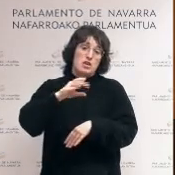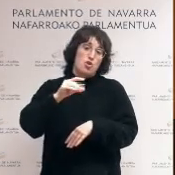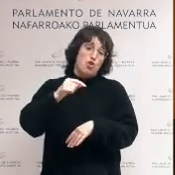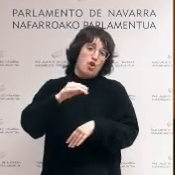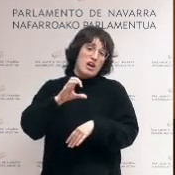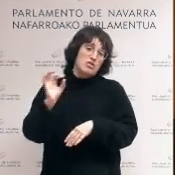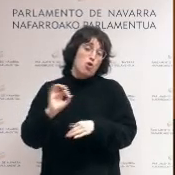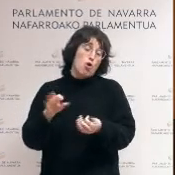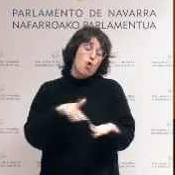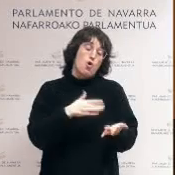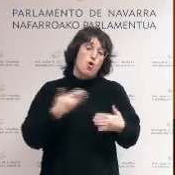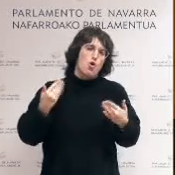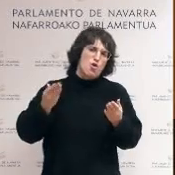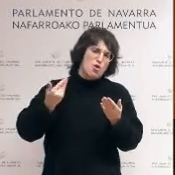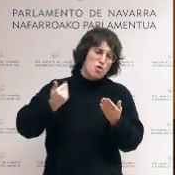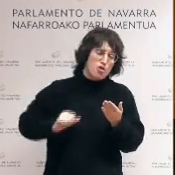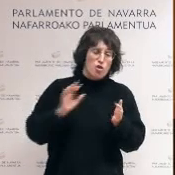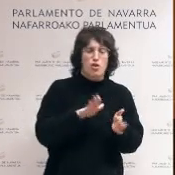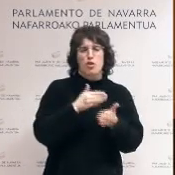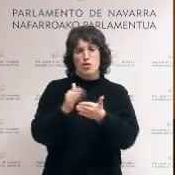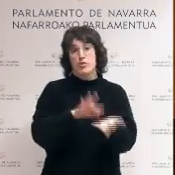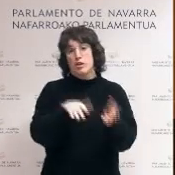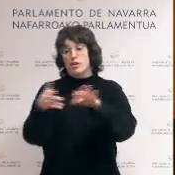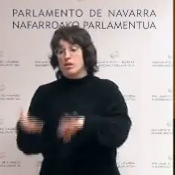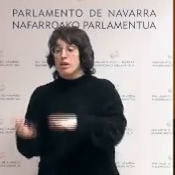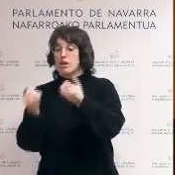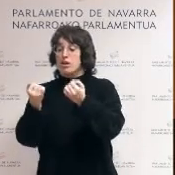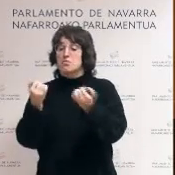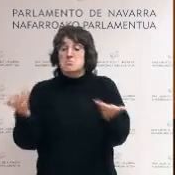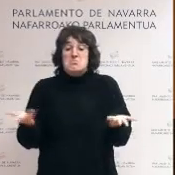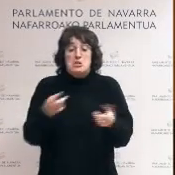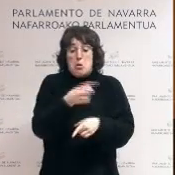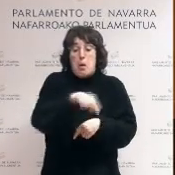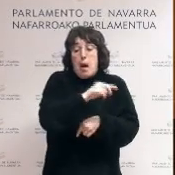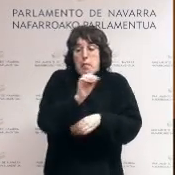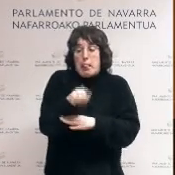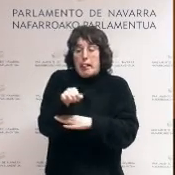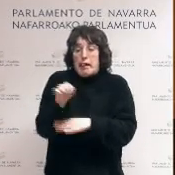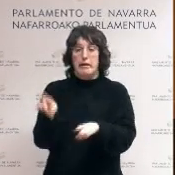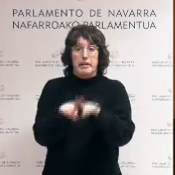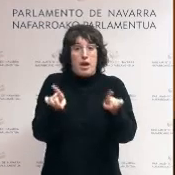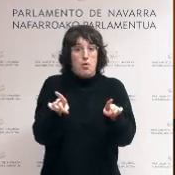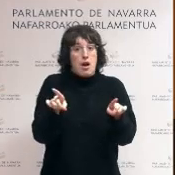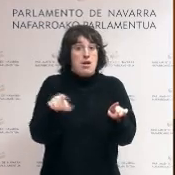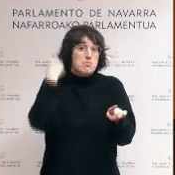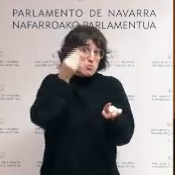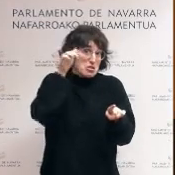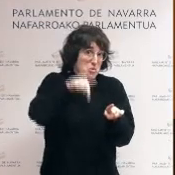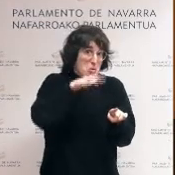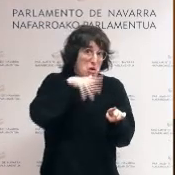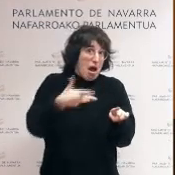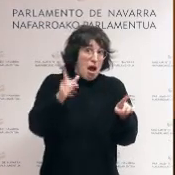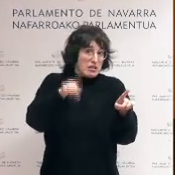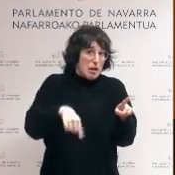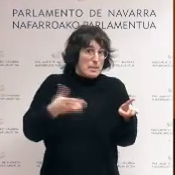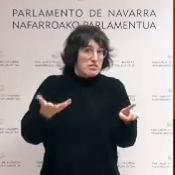por allí, pues supongo que aquí tampoco le harán mucho caso. ¿Y qué propone esta ley? Lo que